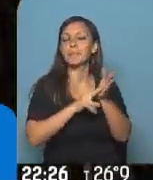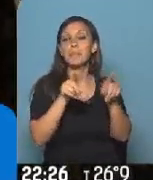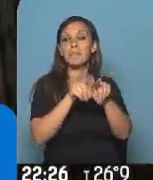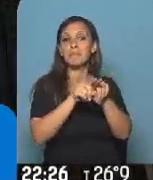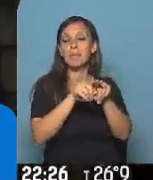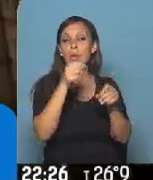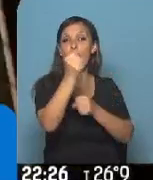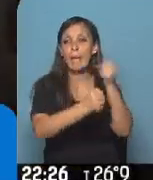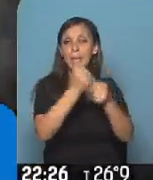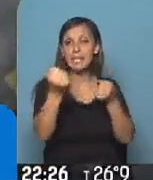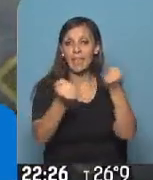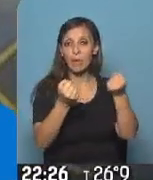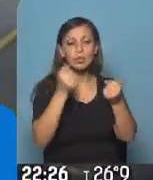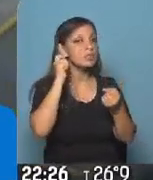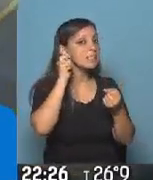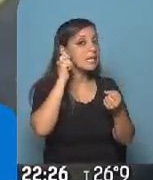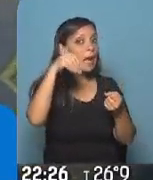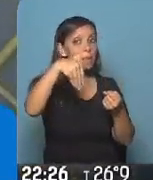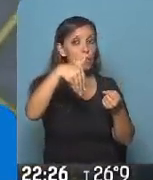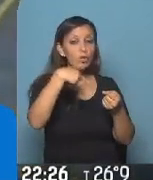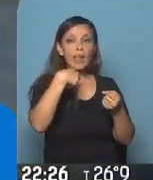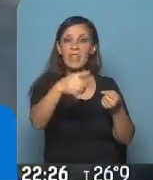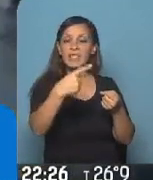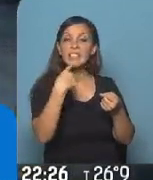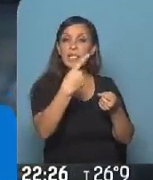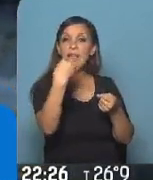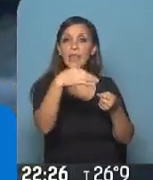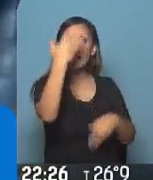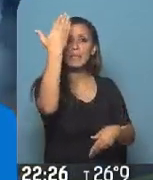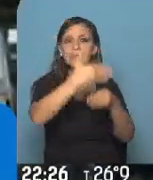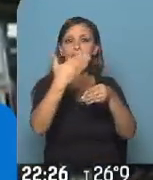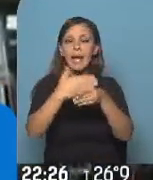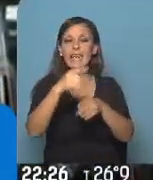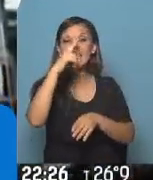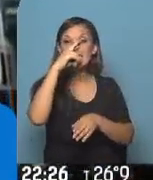que anunció que se verá obligada a cerrar 7 plantas en todo el mundo.